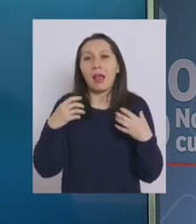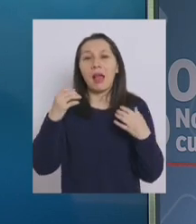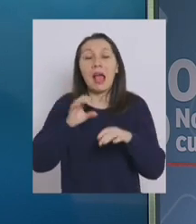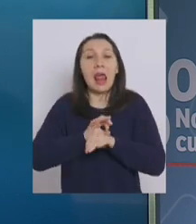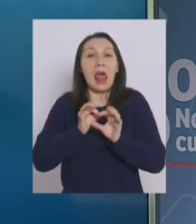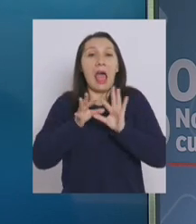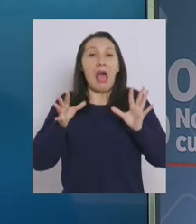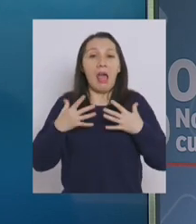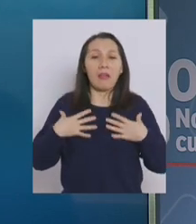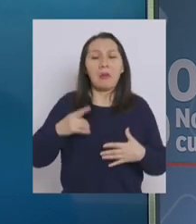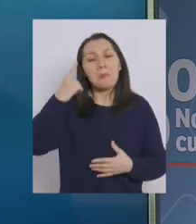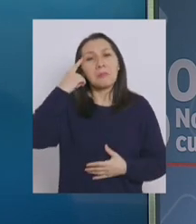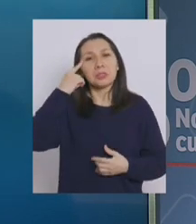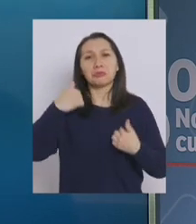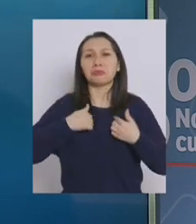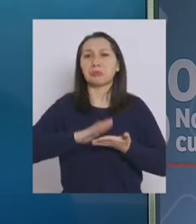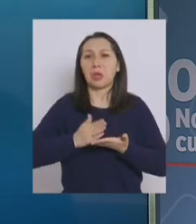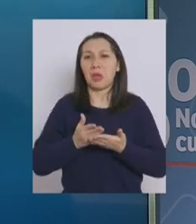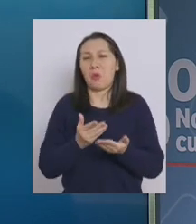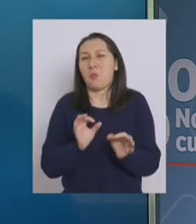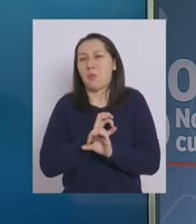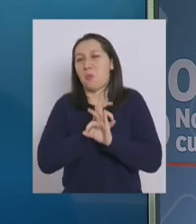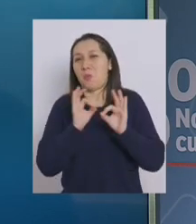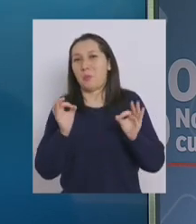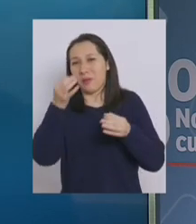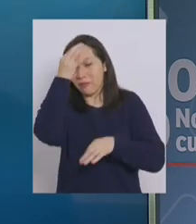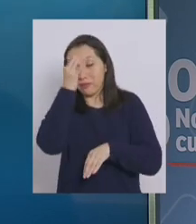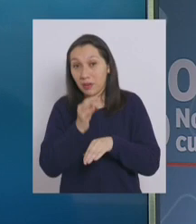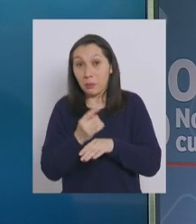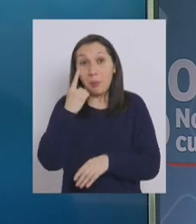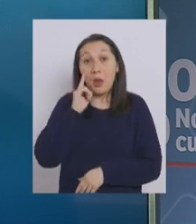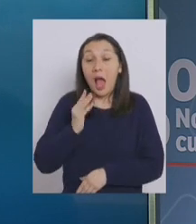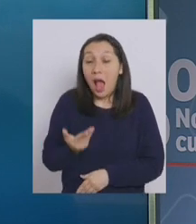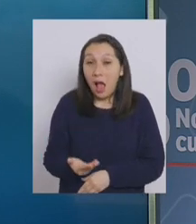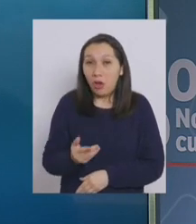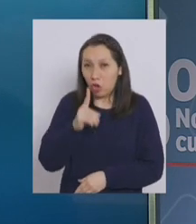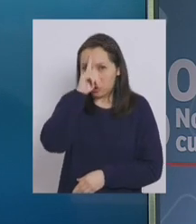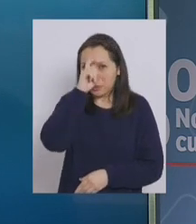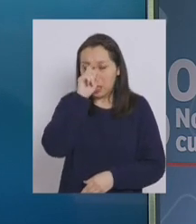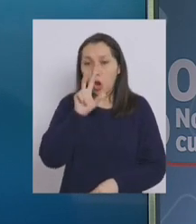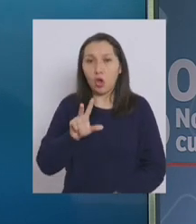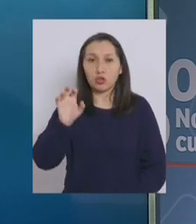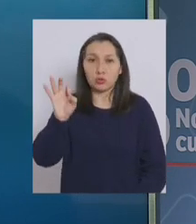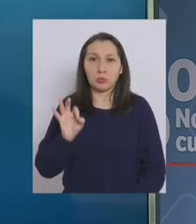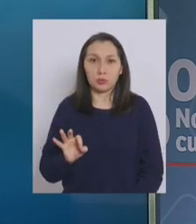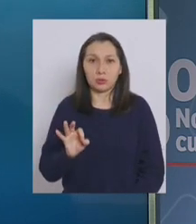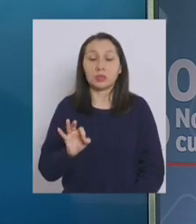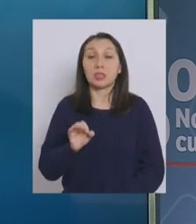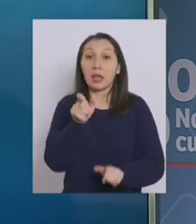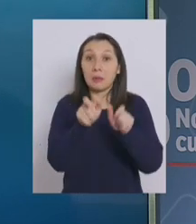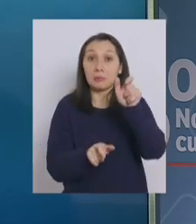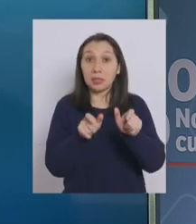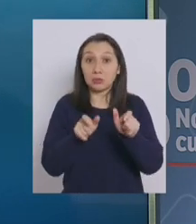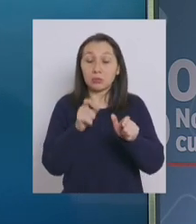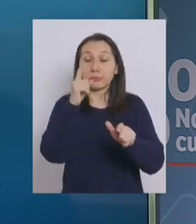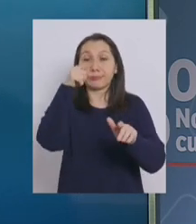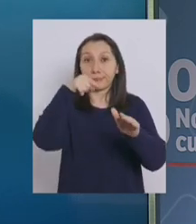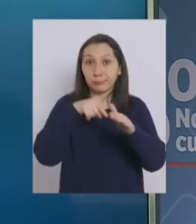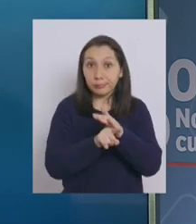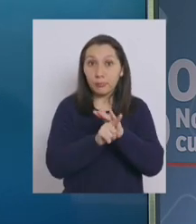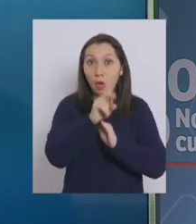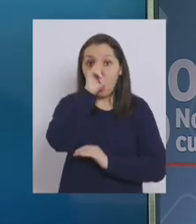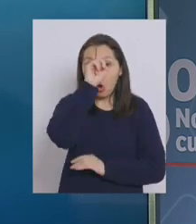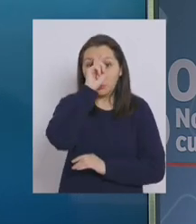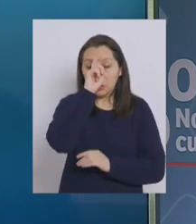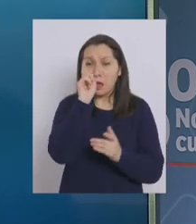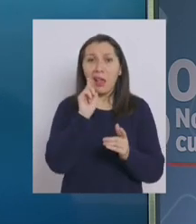porque la mayoría de ellos son sanos. Sin embargo, hoy día tenemos en las hospitalizaciones un 8% de las personas que se están hospitalizando hoy